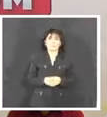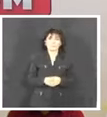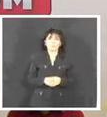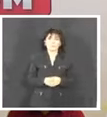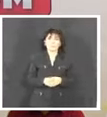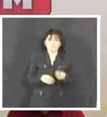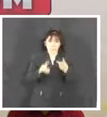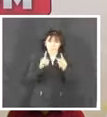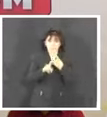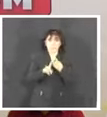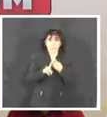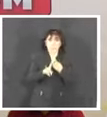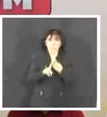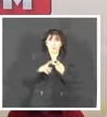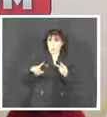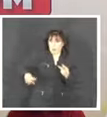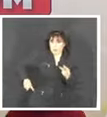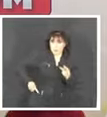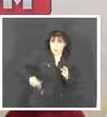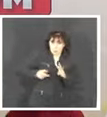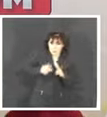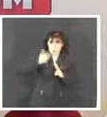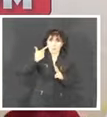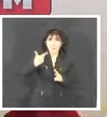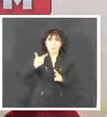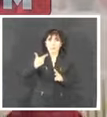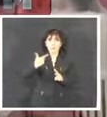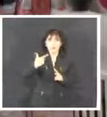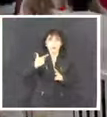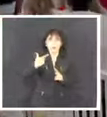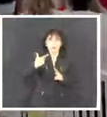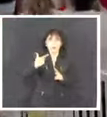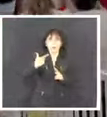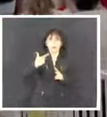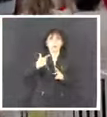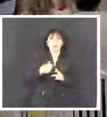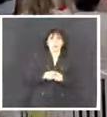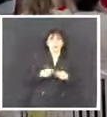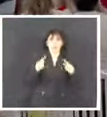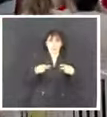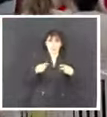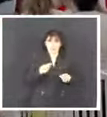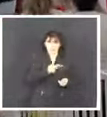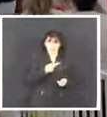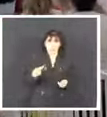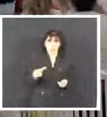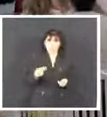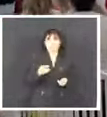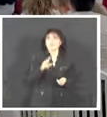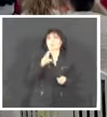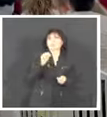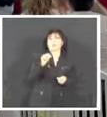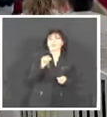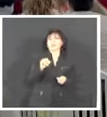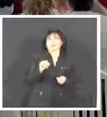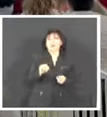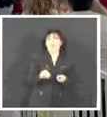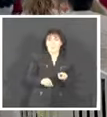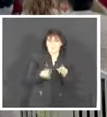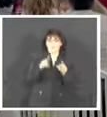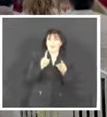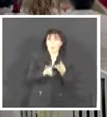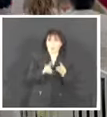gobierno rico con pueblo pobre. Y el principio de todos los